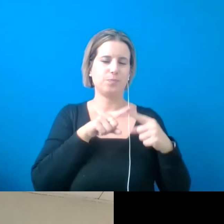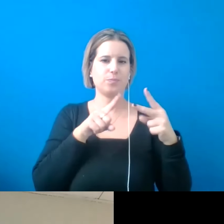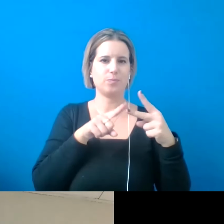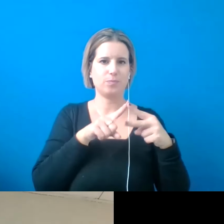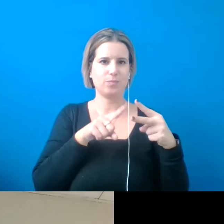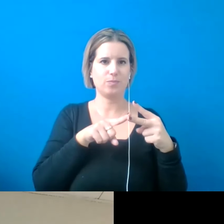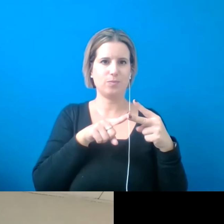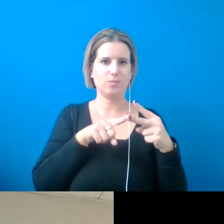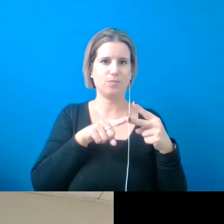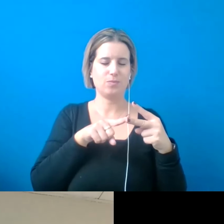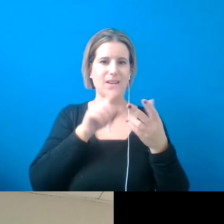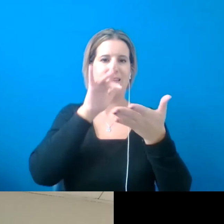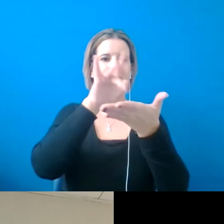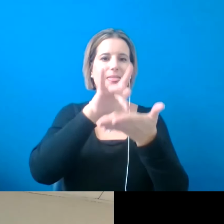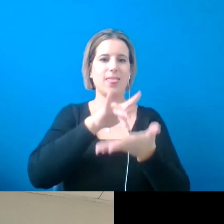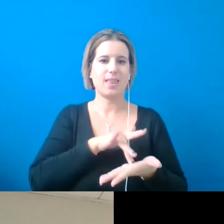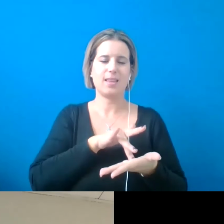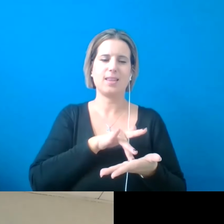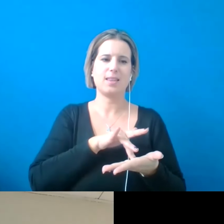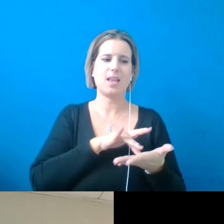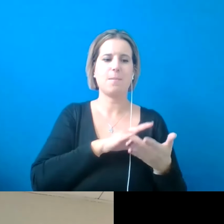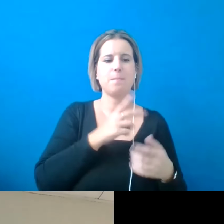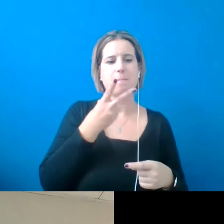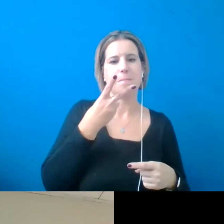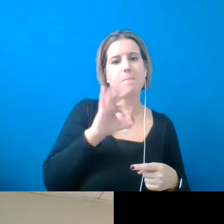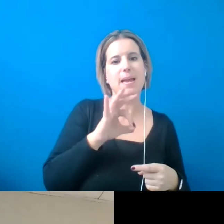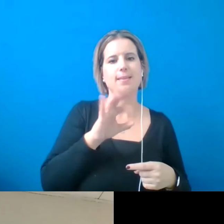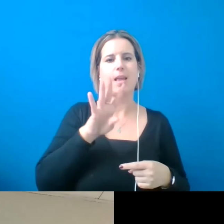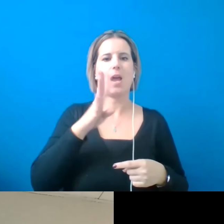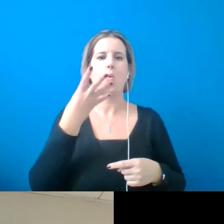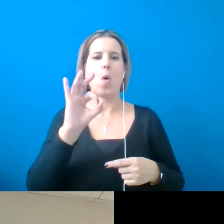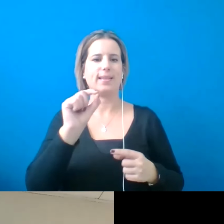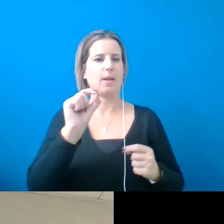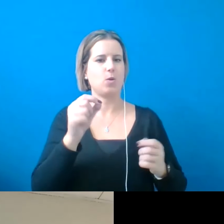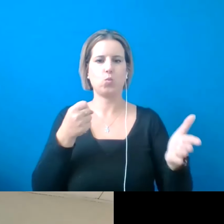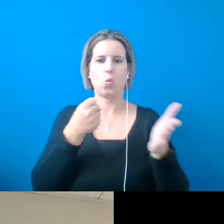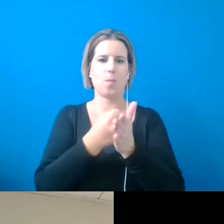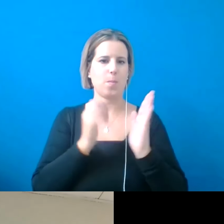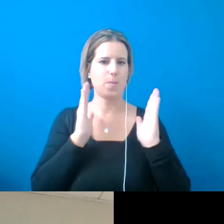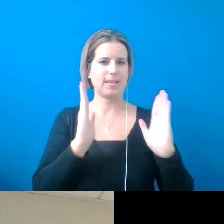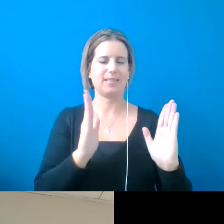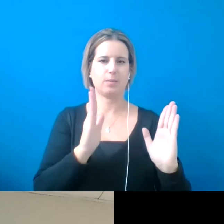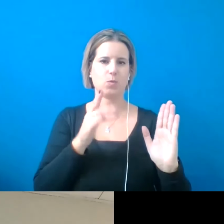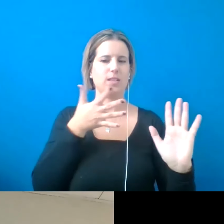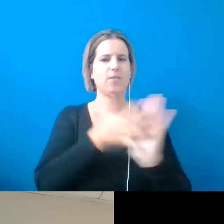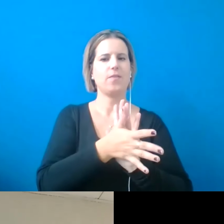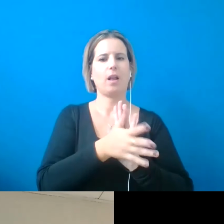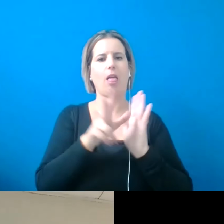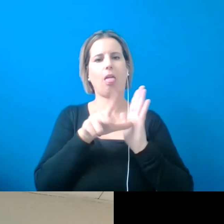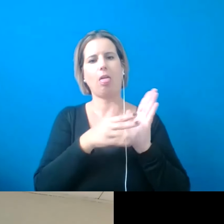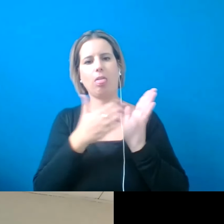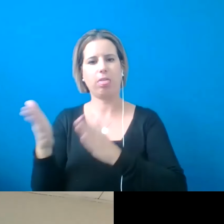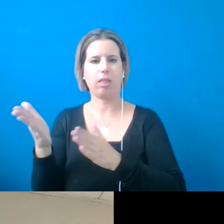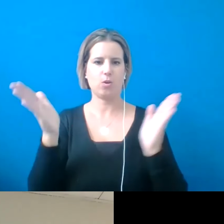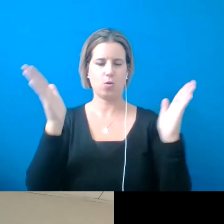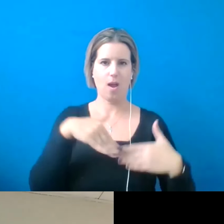una que nuestras citas suelen ser entre 20 y 40 minutos con lo cual acumulamos muy poco retraso y ahora también estamos